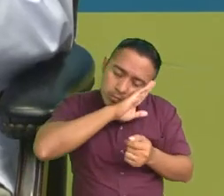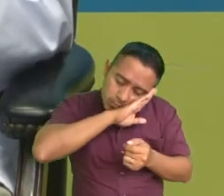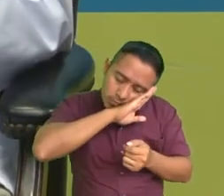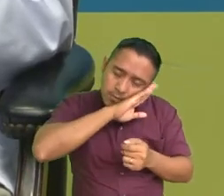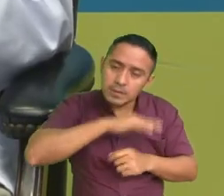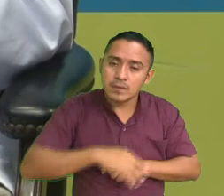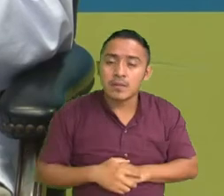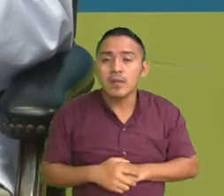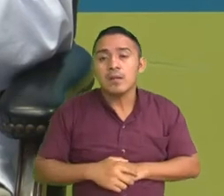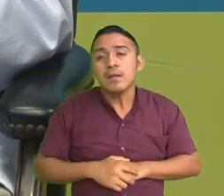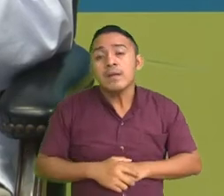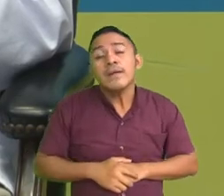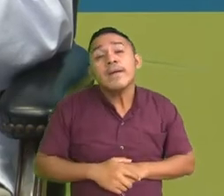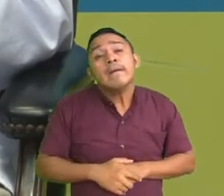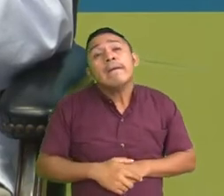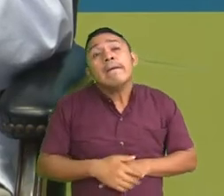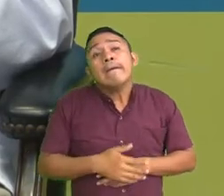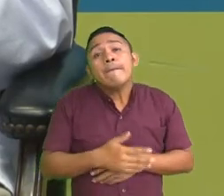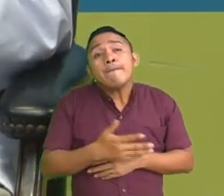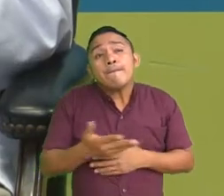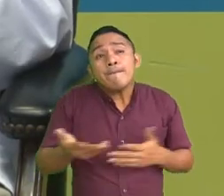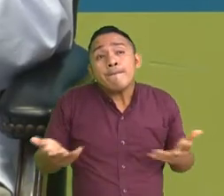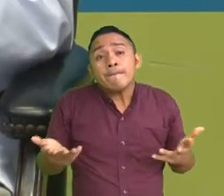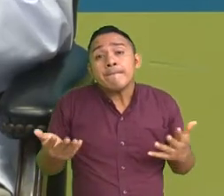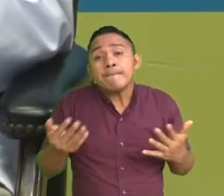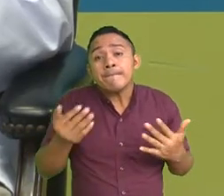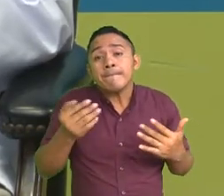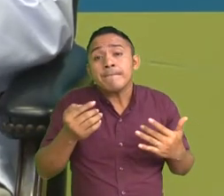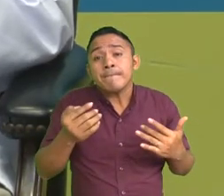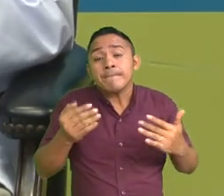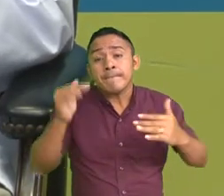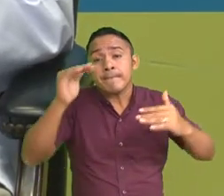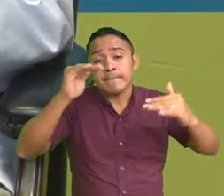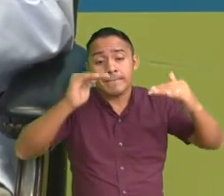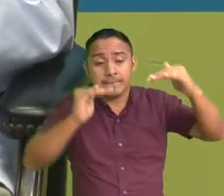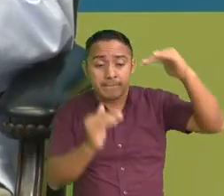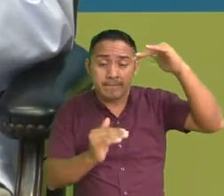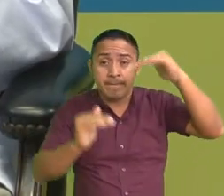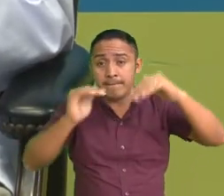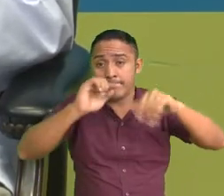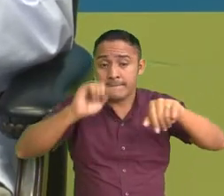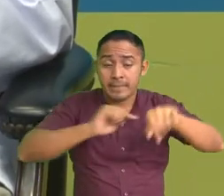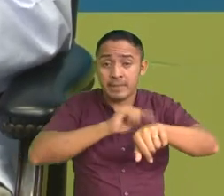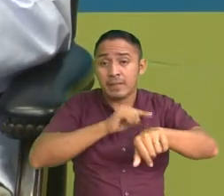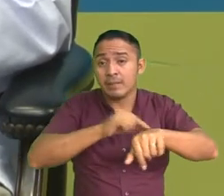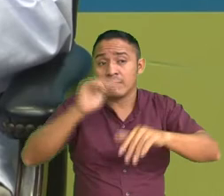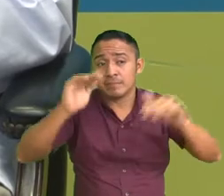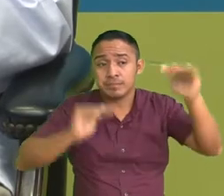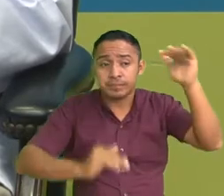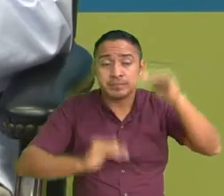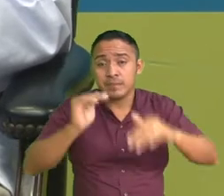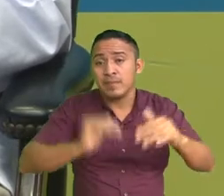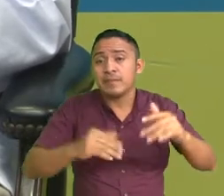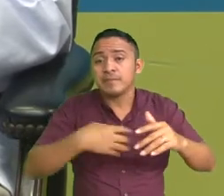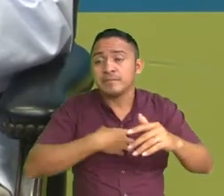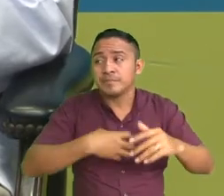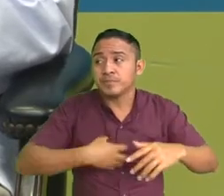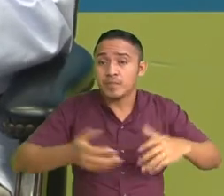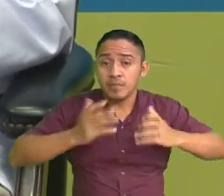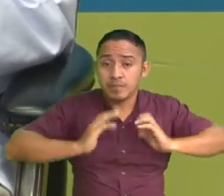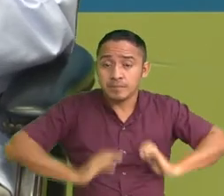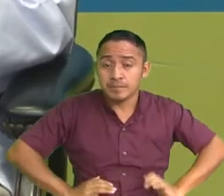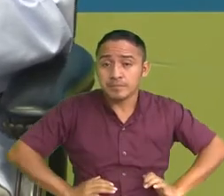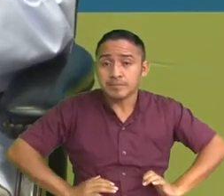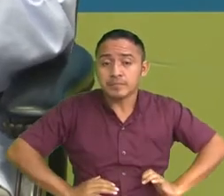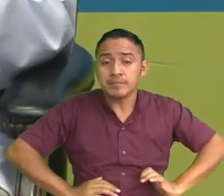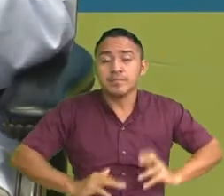para ellos, por ejemplo, el desajuste en el ciclo del sueño puede implicar desajuste en todo el sistema hormonal